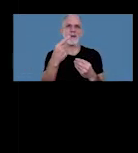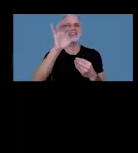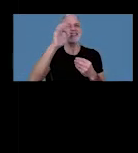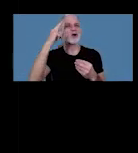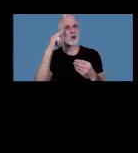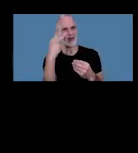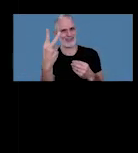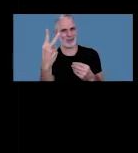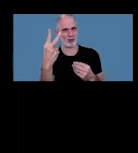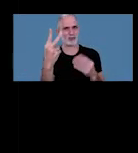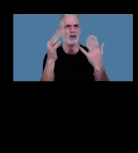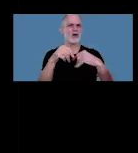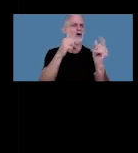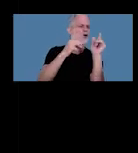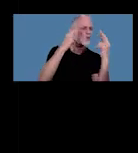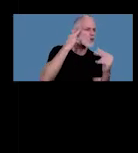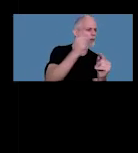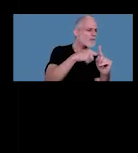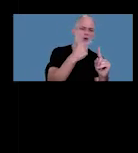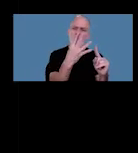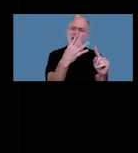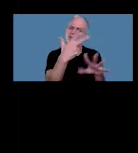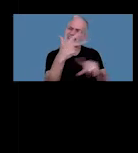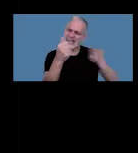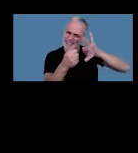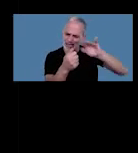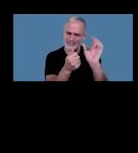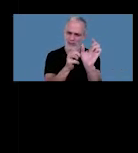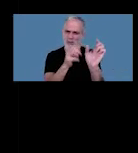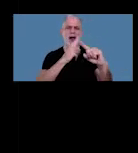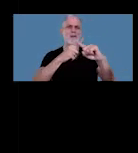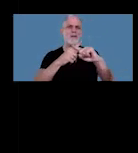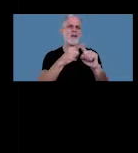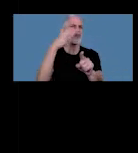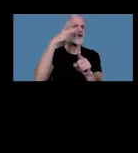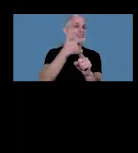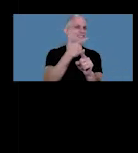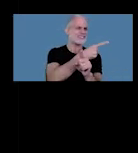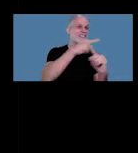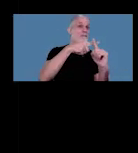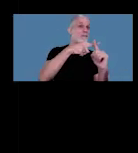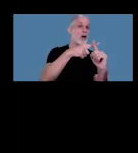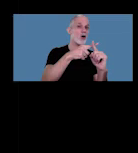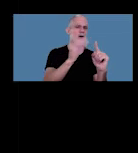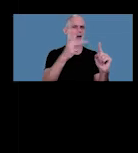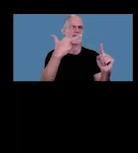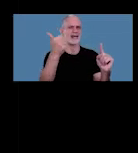9,092, o sea, 9 por 4, 36, estoy multiplicando la evaluación fiscal del 2017 por 36.